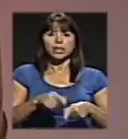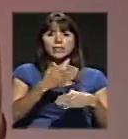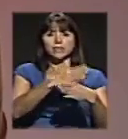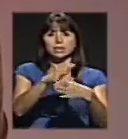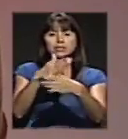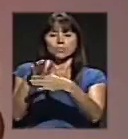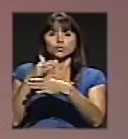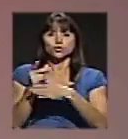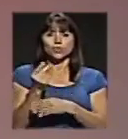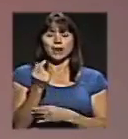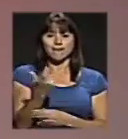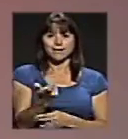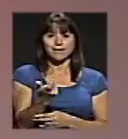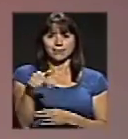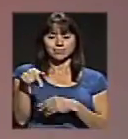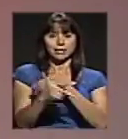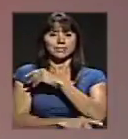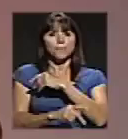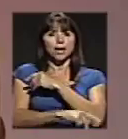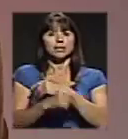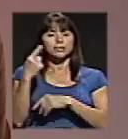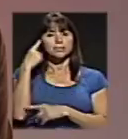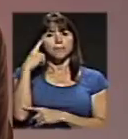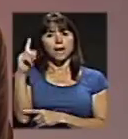la riqueza en este país para que